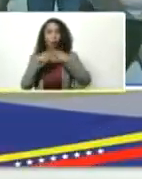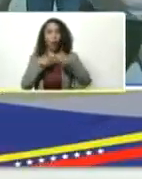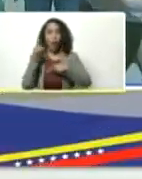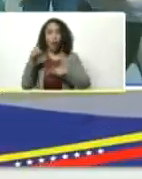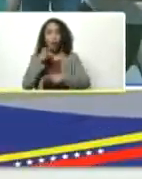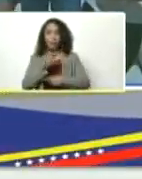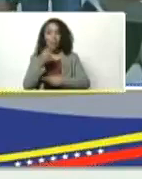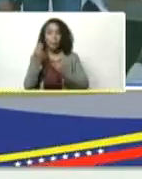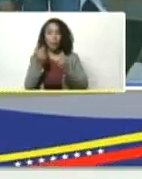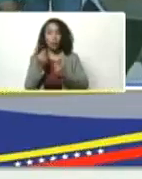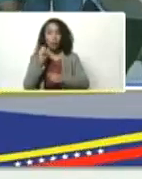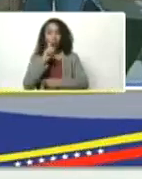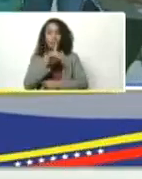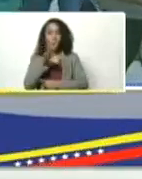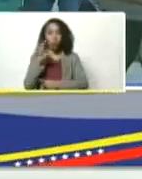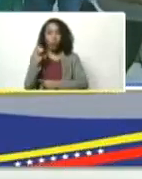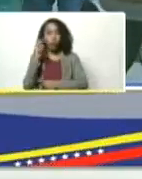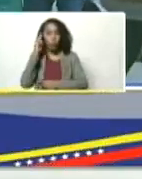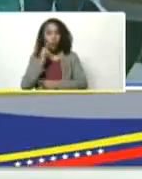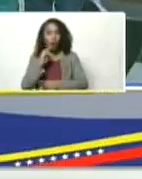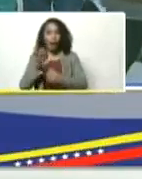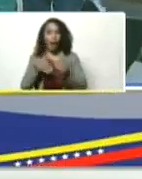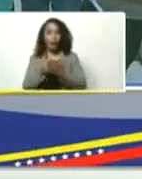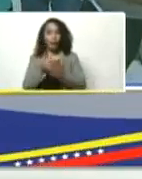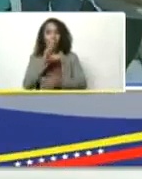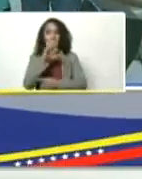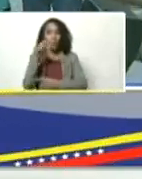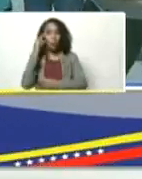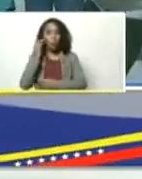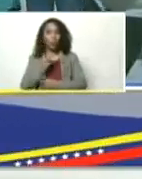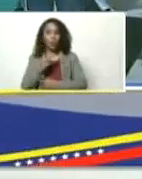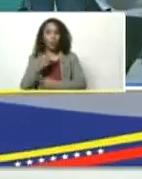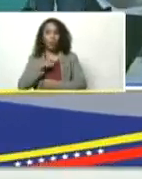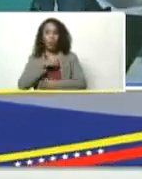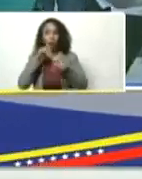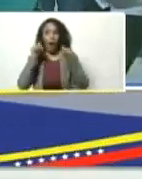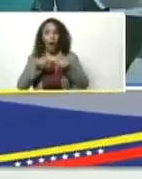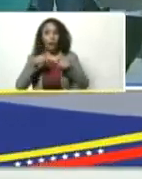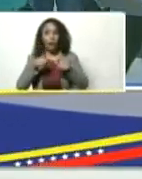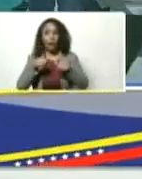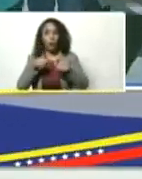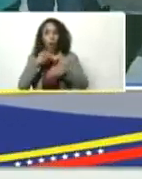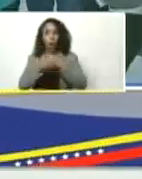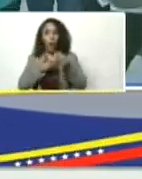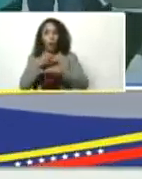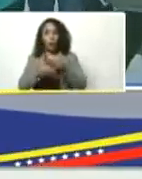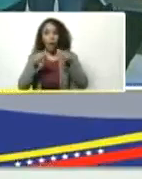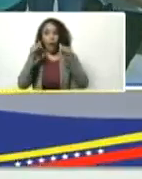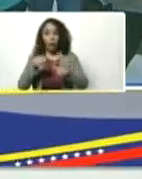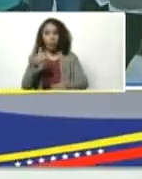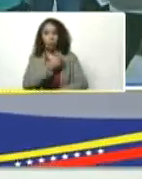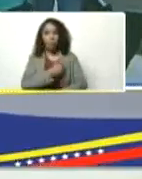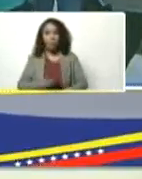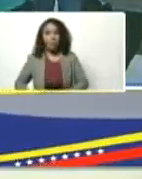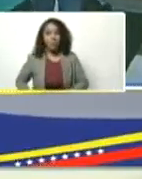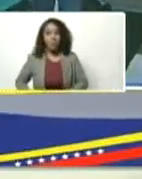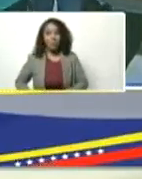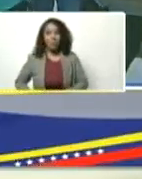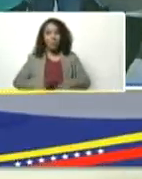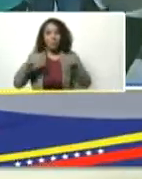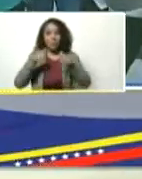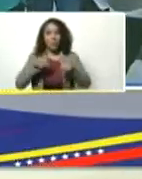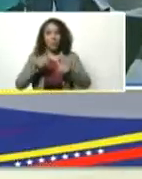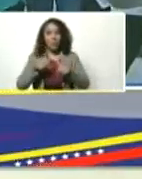precio, fíjense, de 150 bolívares a 300 bolívares. Aquí estamos y lo que destaca aquí, presidente, es que estas van